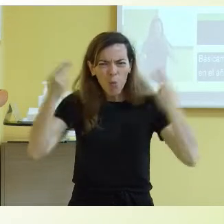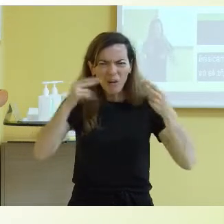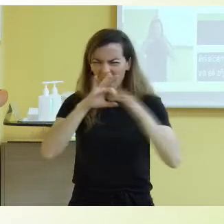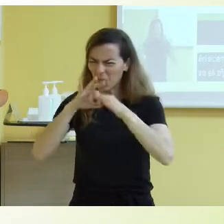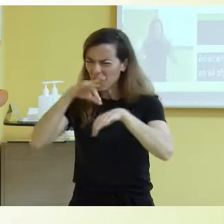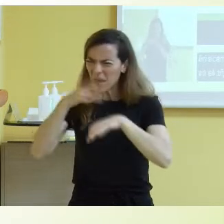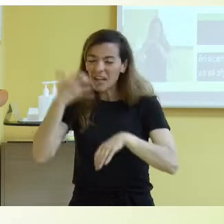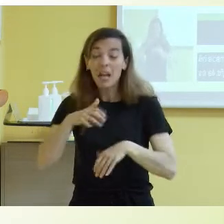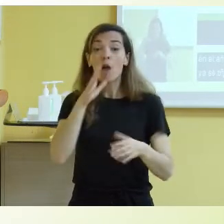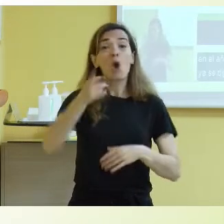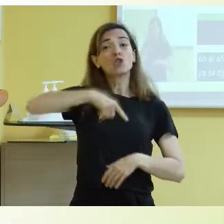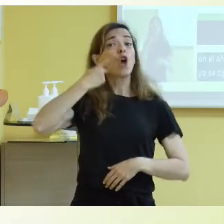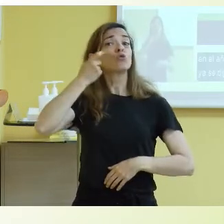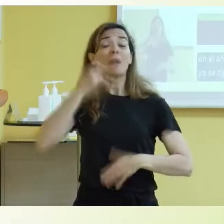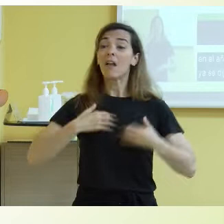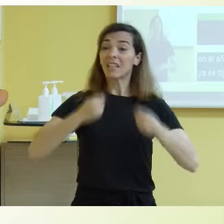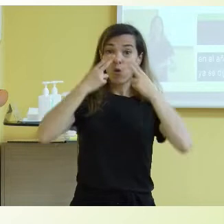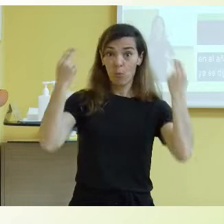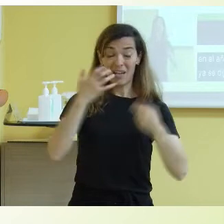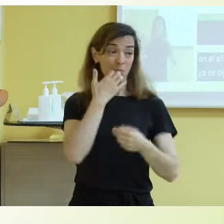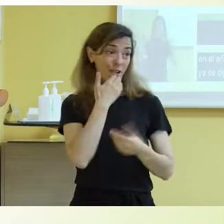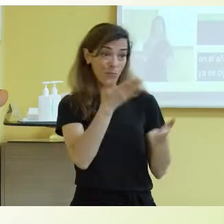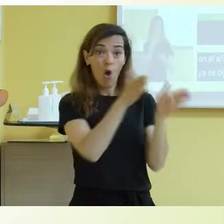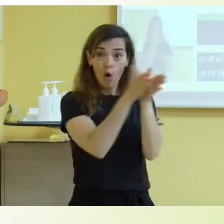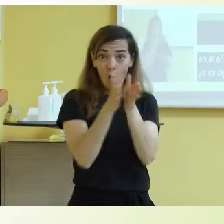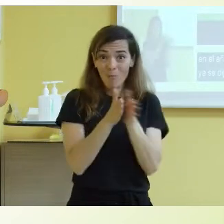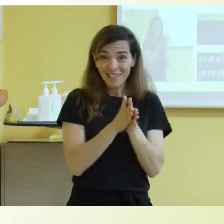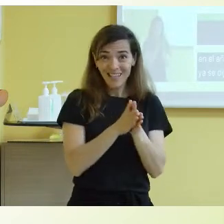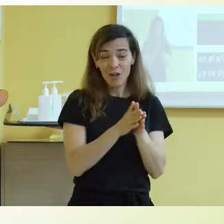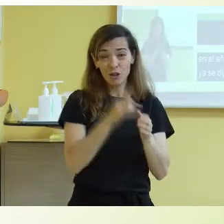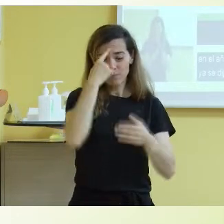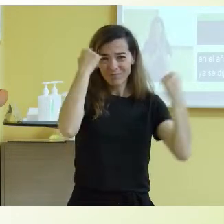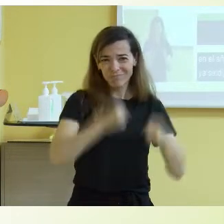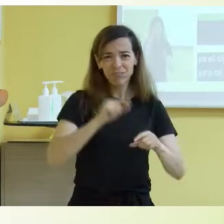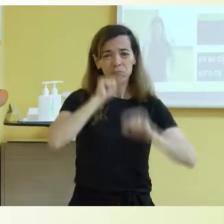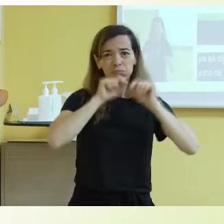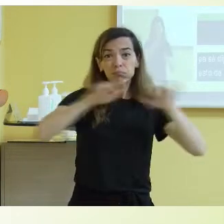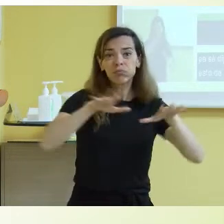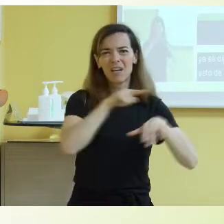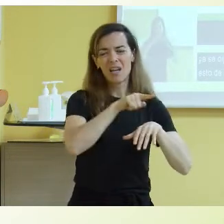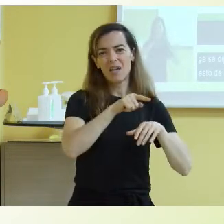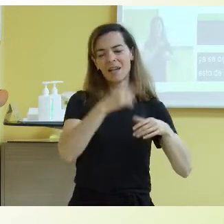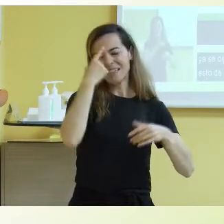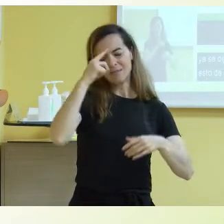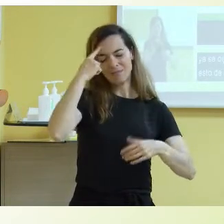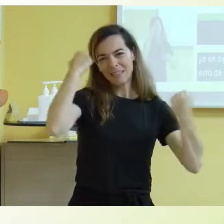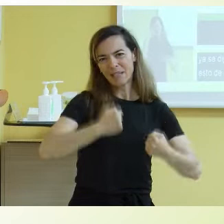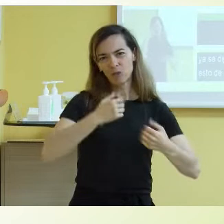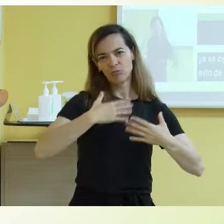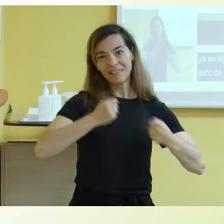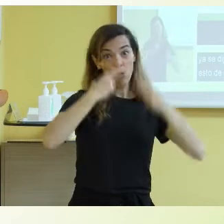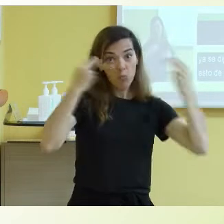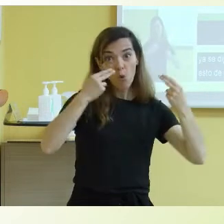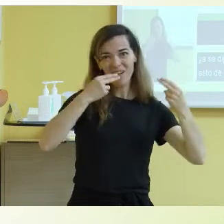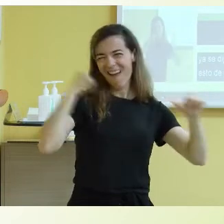porque estamos acostumbrados a la salud pública, sobre todo mis compañeros epidemiólogos y expertos en salud pública que tradicionalmente se han movido en este ámbito, se